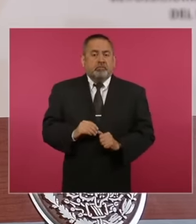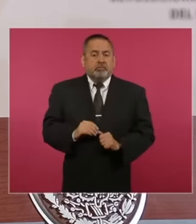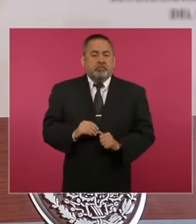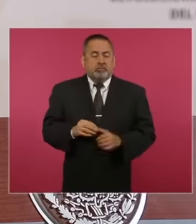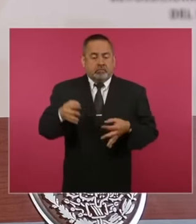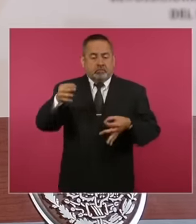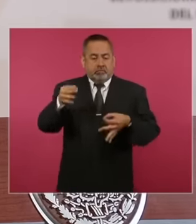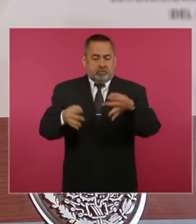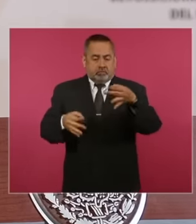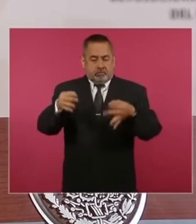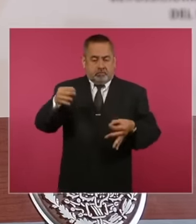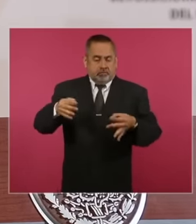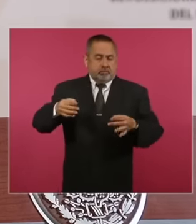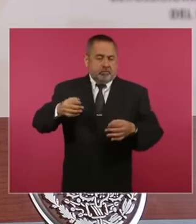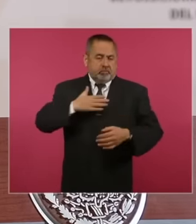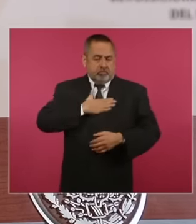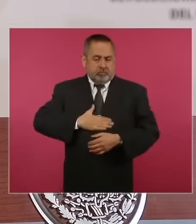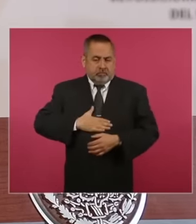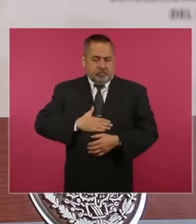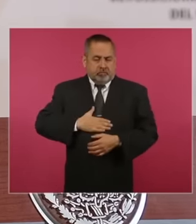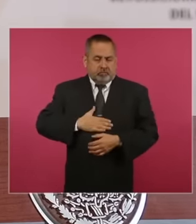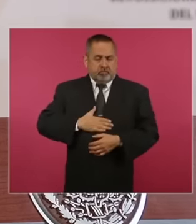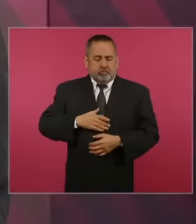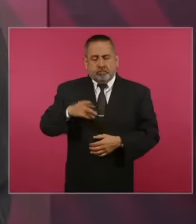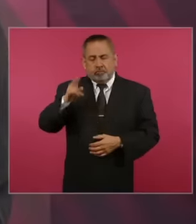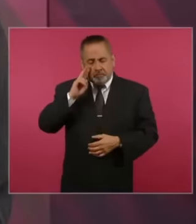el Tribunal de Justicia,